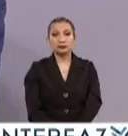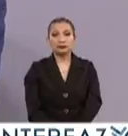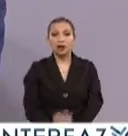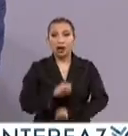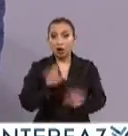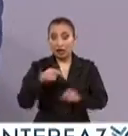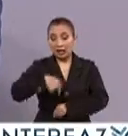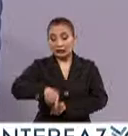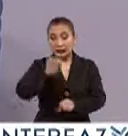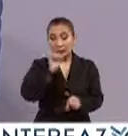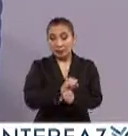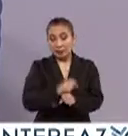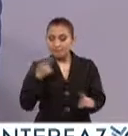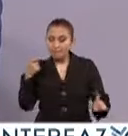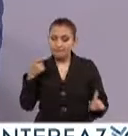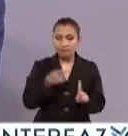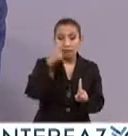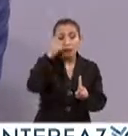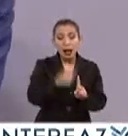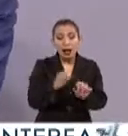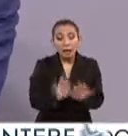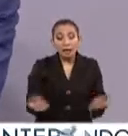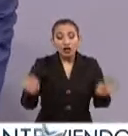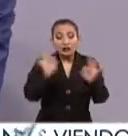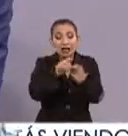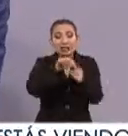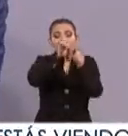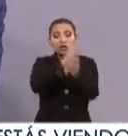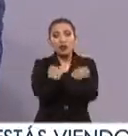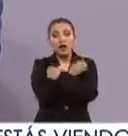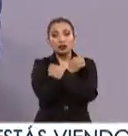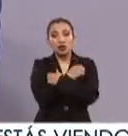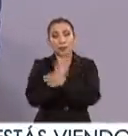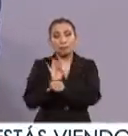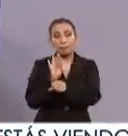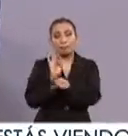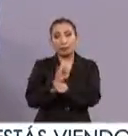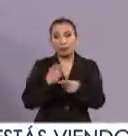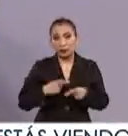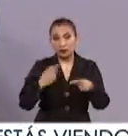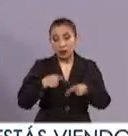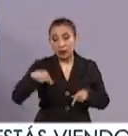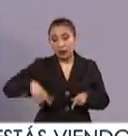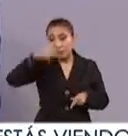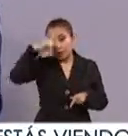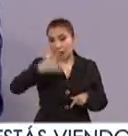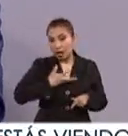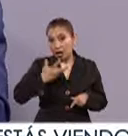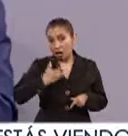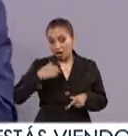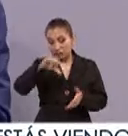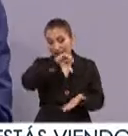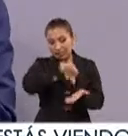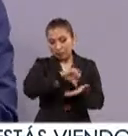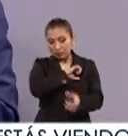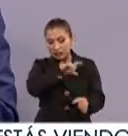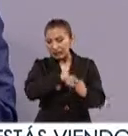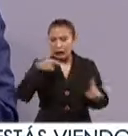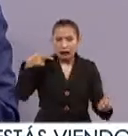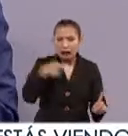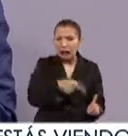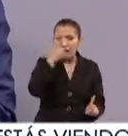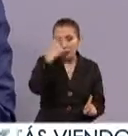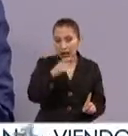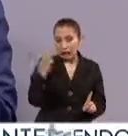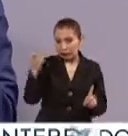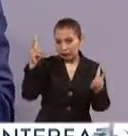Así es, y esta semana la dedicamos a destacar la importancia de la educación en la protección civil. Nuestro país cuenta con un centro especializado